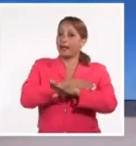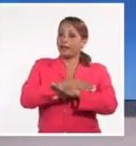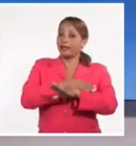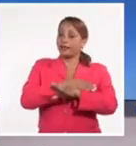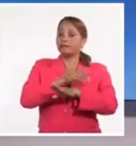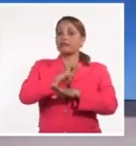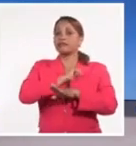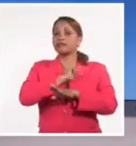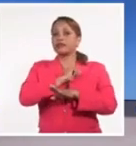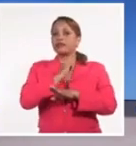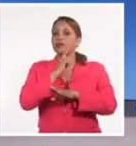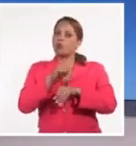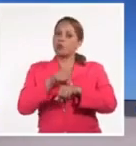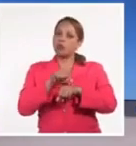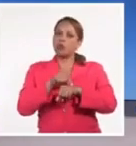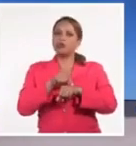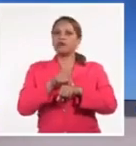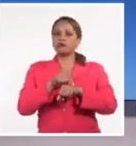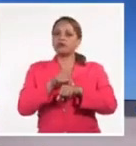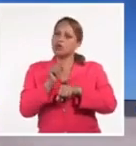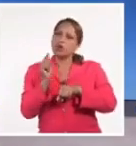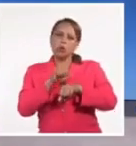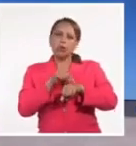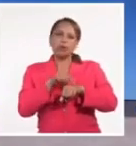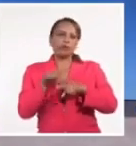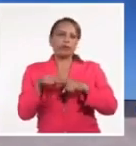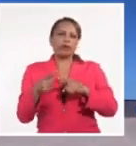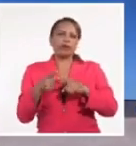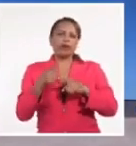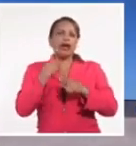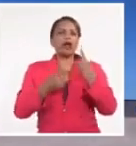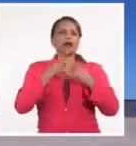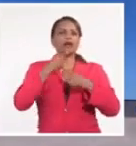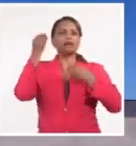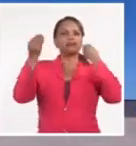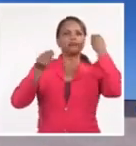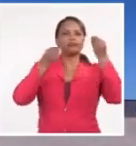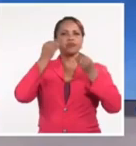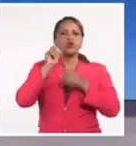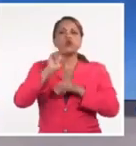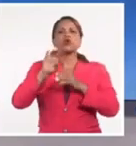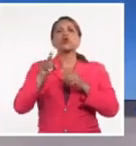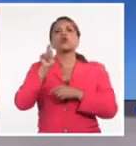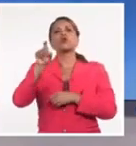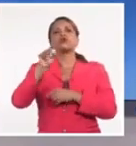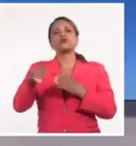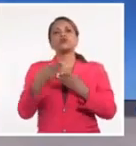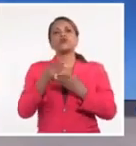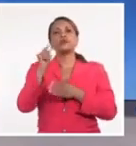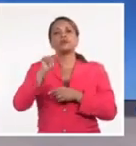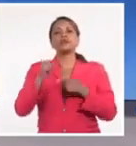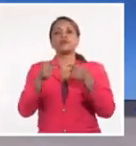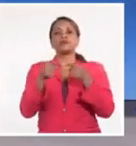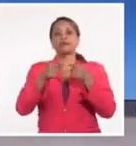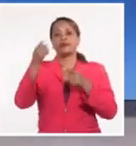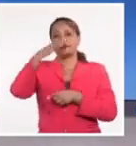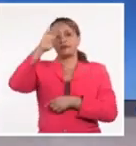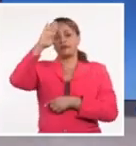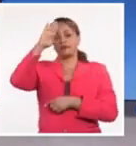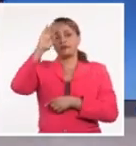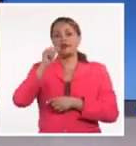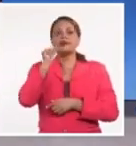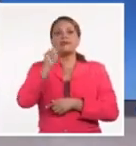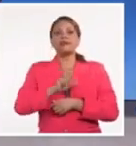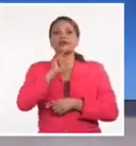permítanme apenas unos instantes, sí, unos instantes para un tema que ha preocupado en los últimos días a los enemigos del pueblo de Cuba, a los